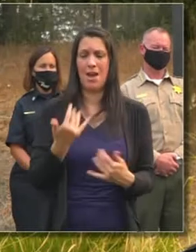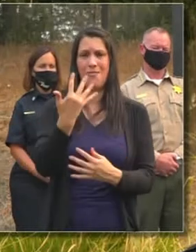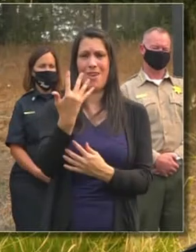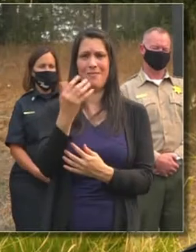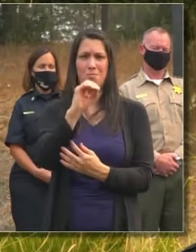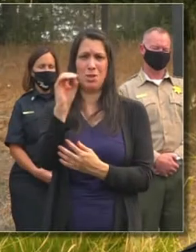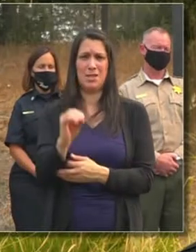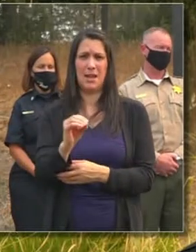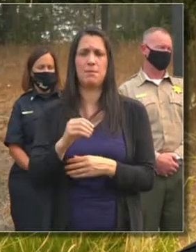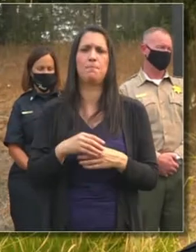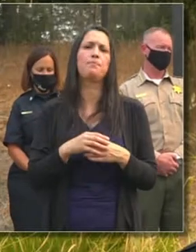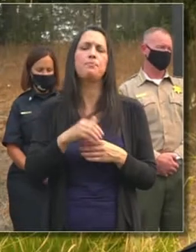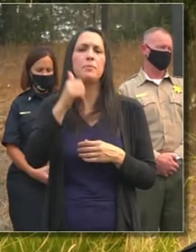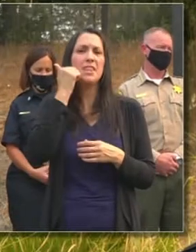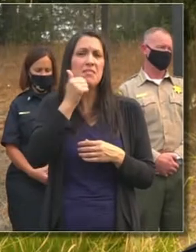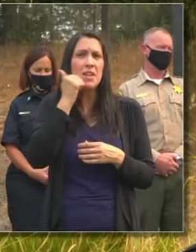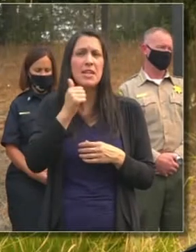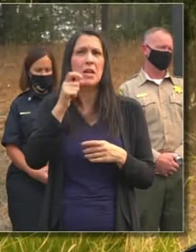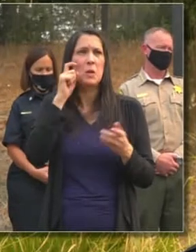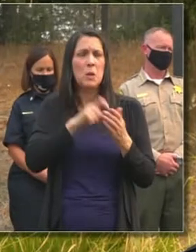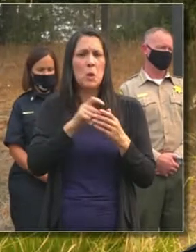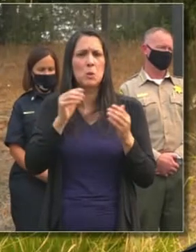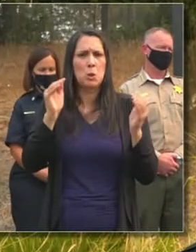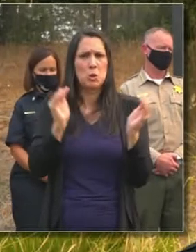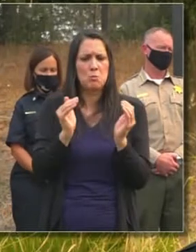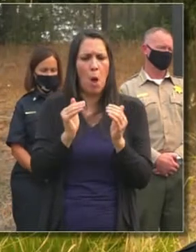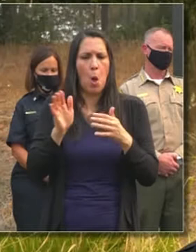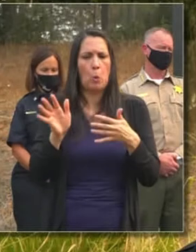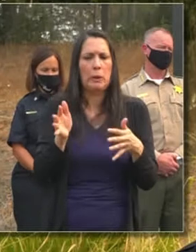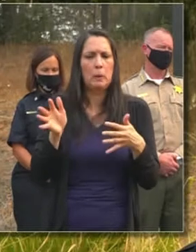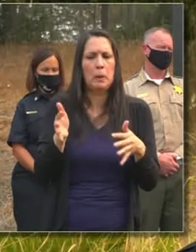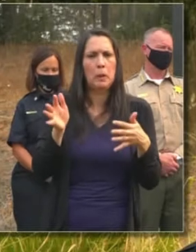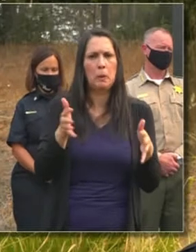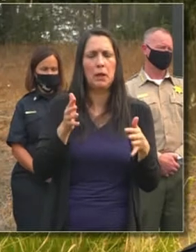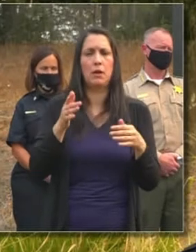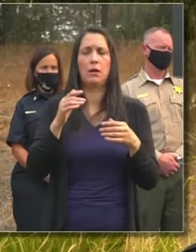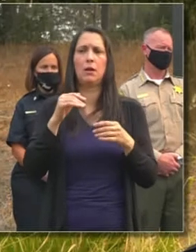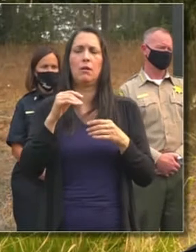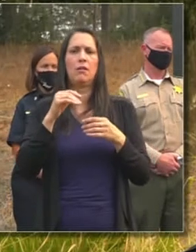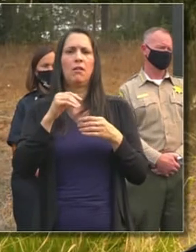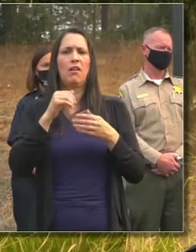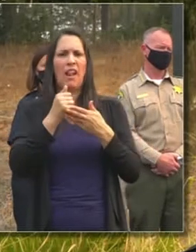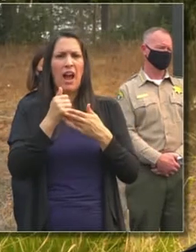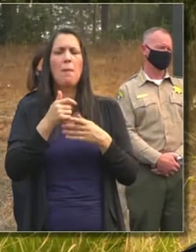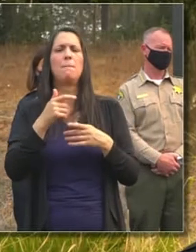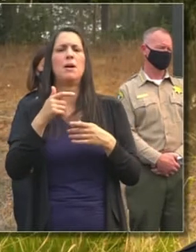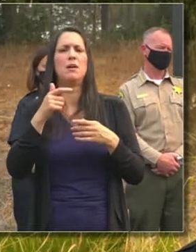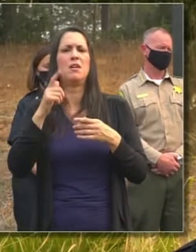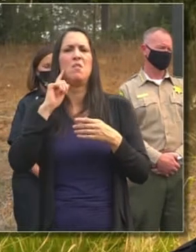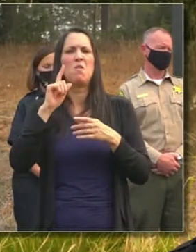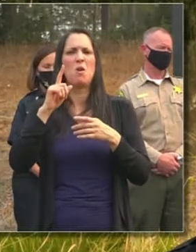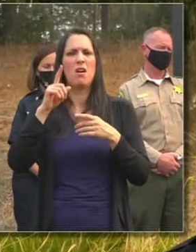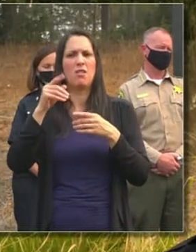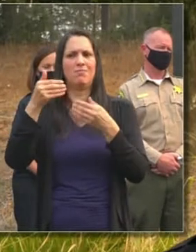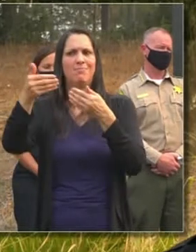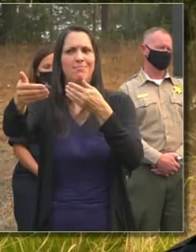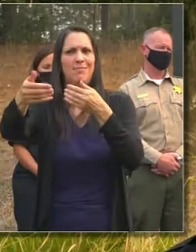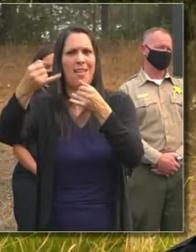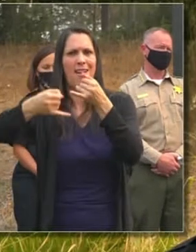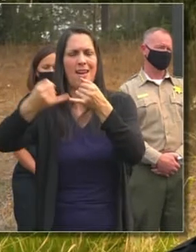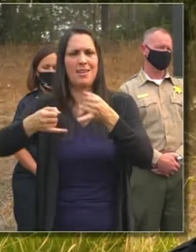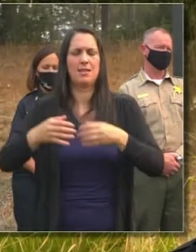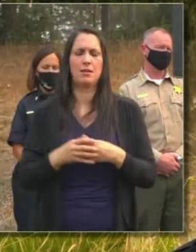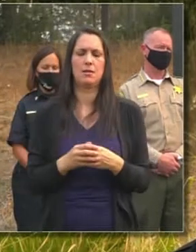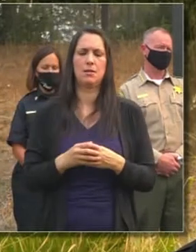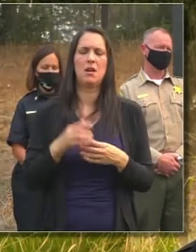ciento y cada día tenemos pequeños vientos y esas pequeñas victorias las cuales se suman y